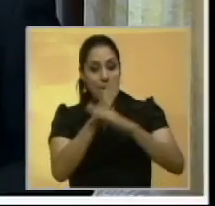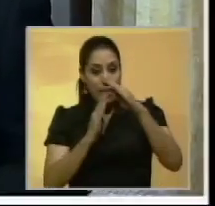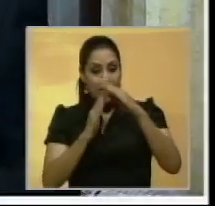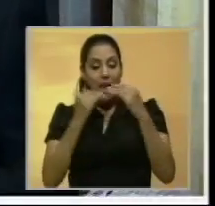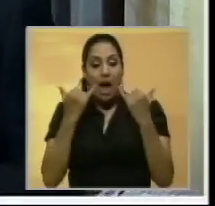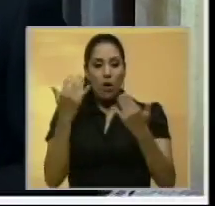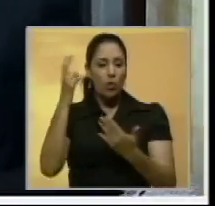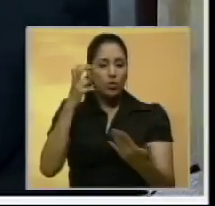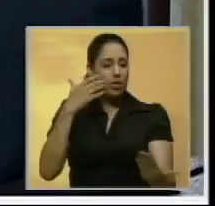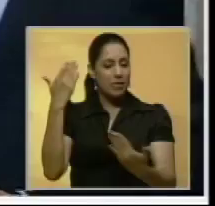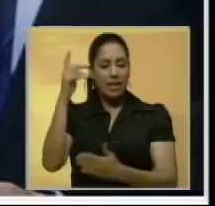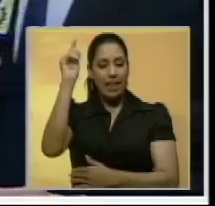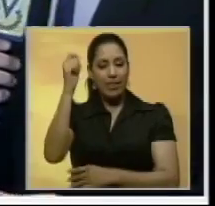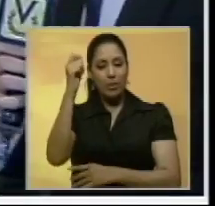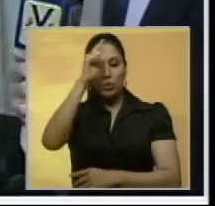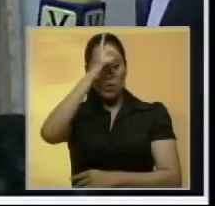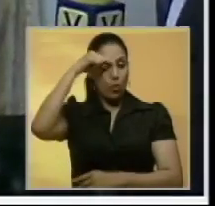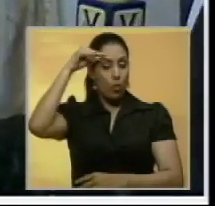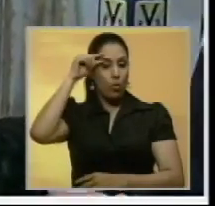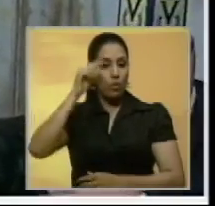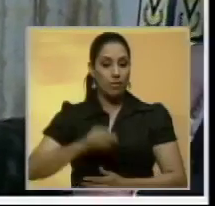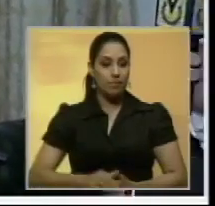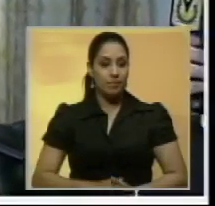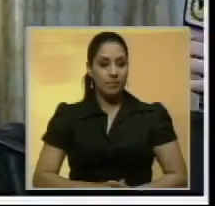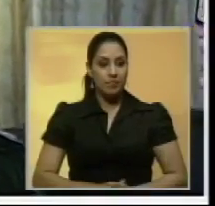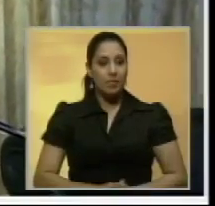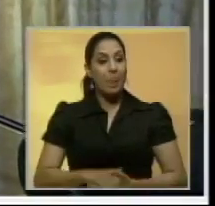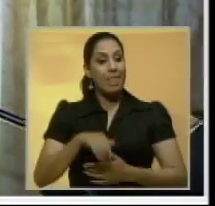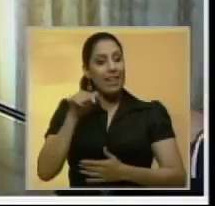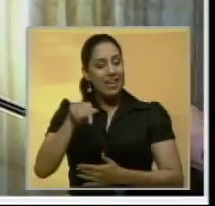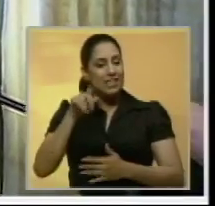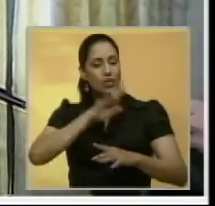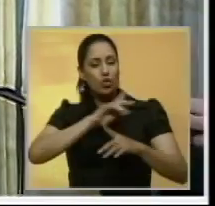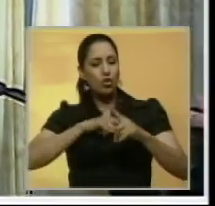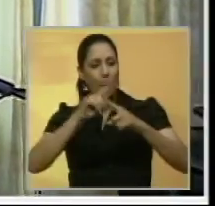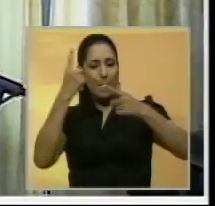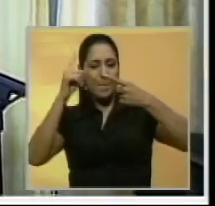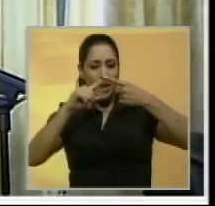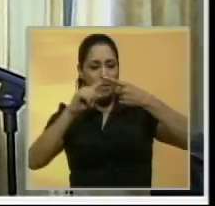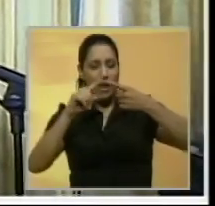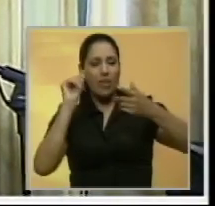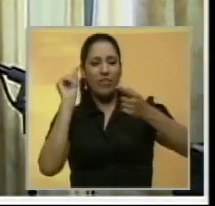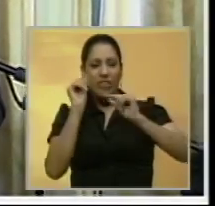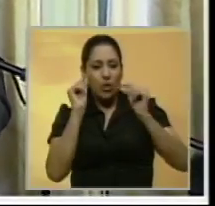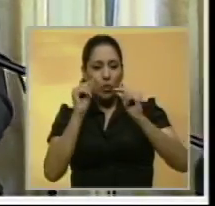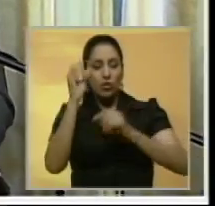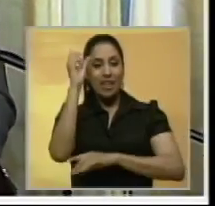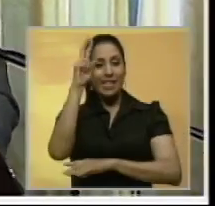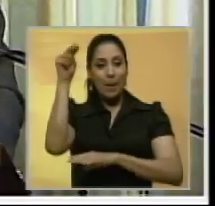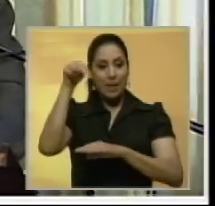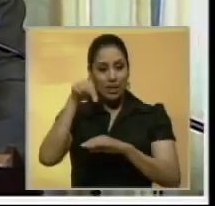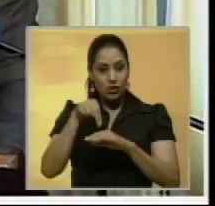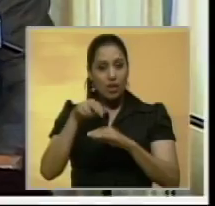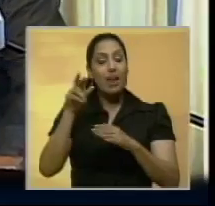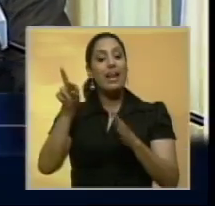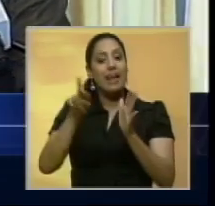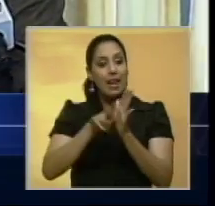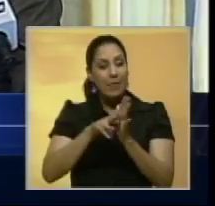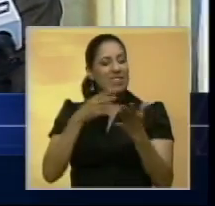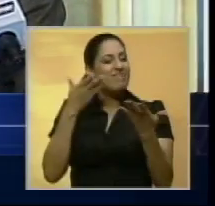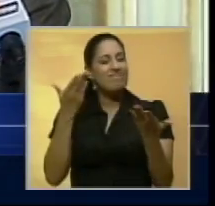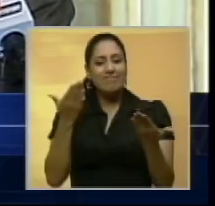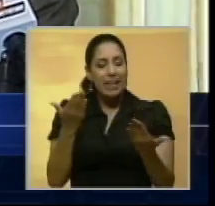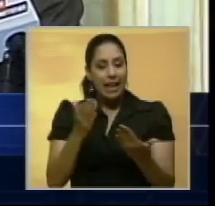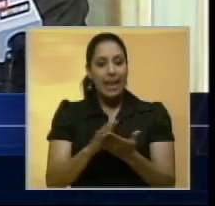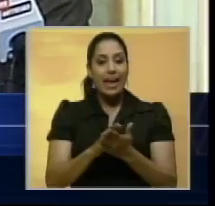escuchar entonces al diputado Julio Borges. Democrática en el país. Ese va a ser el primer punto de discusión en la Asamblea Nacional y se